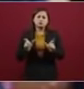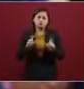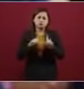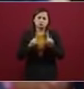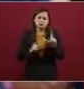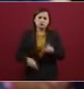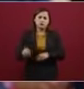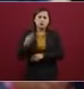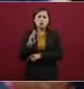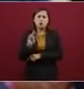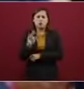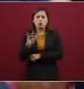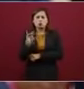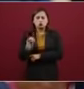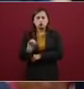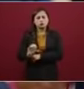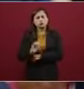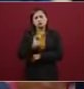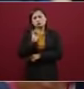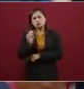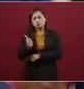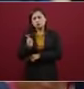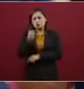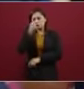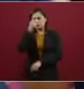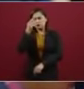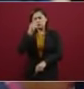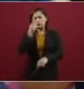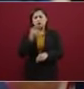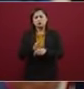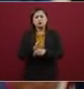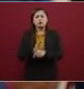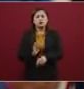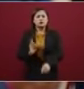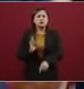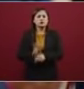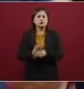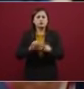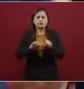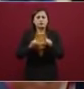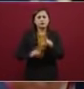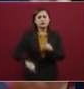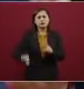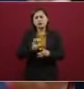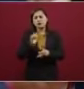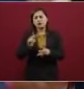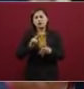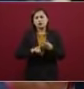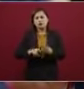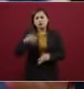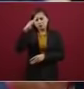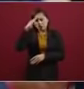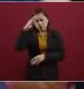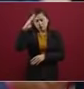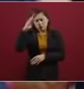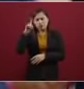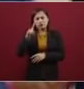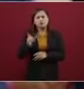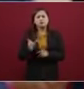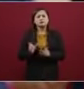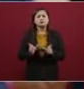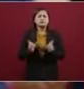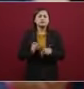los secretarios de la Defensa Nacional y el almirante de Marina. A propósito que hablaba usted,